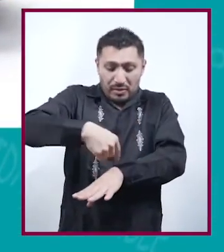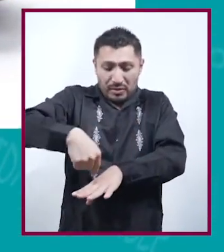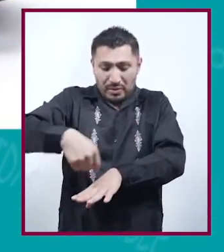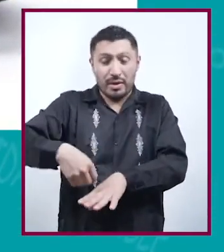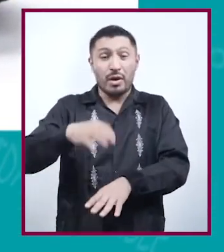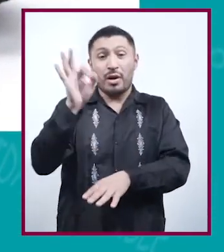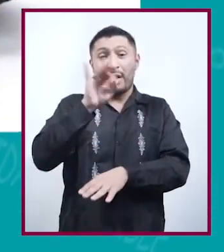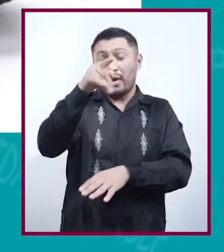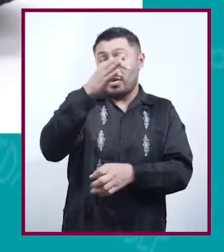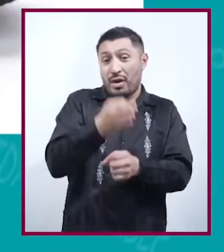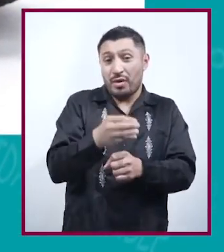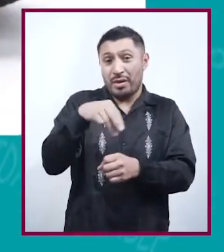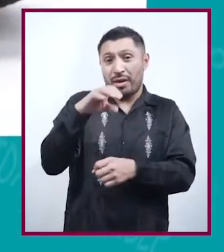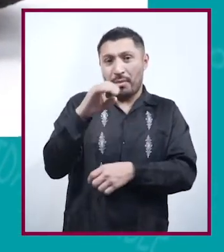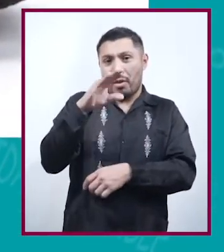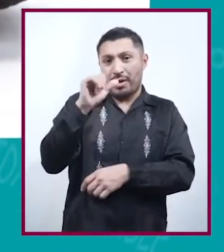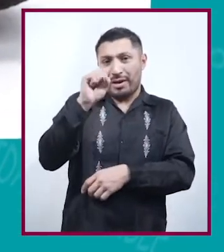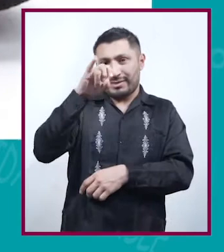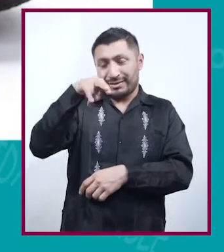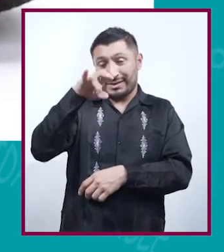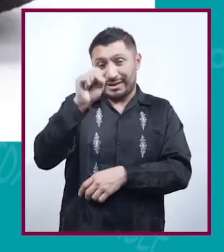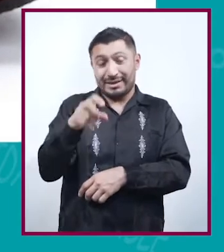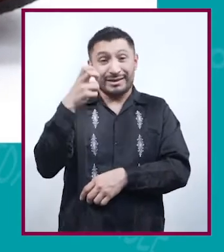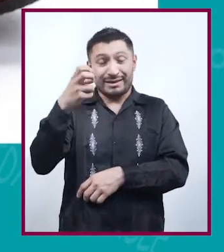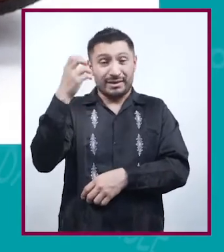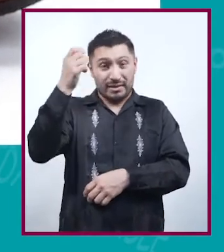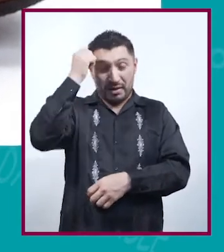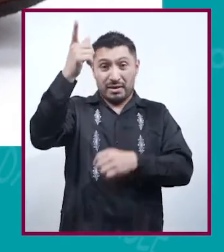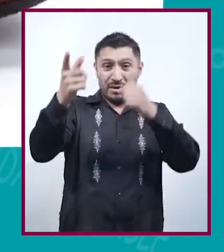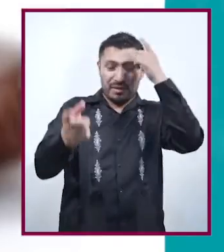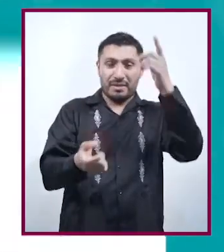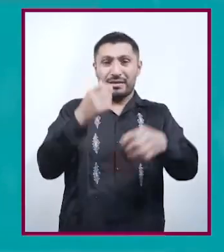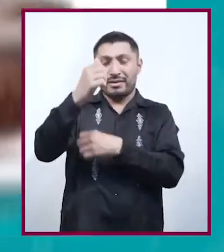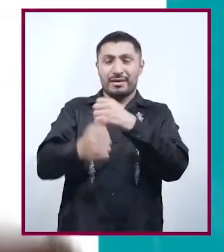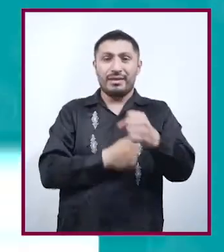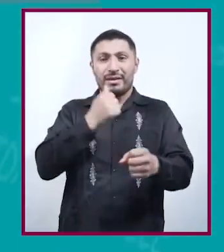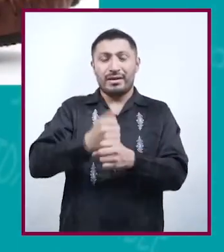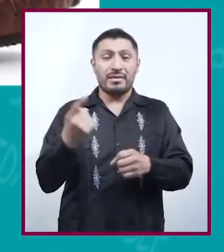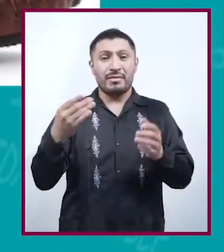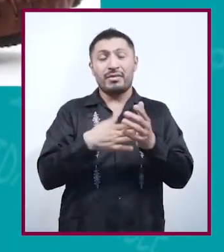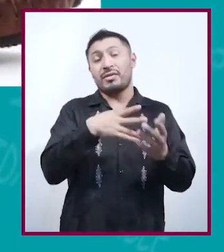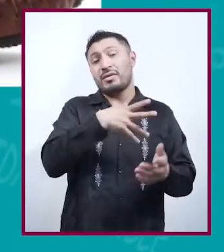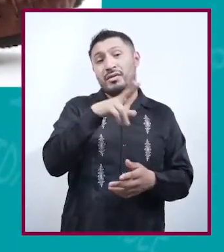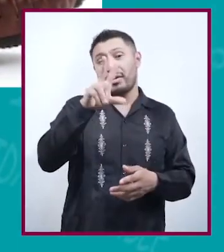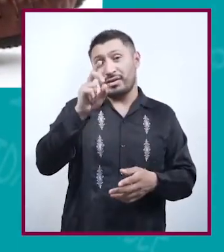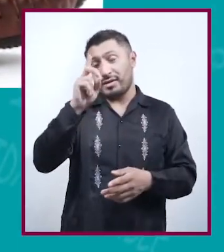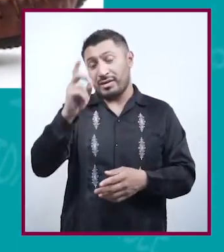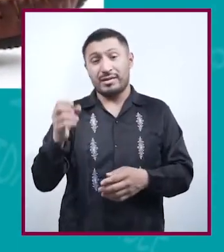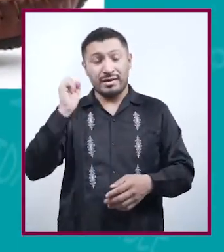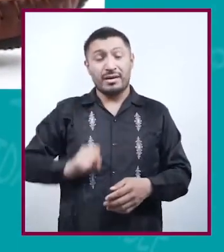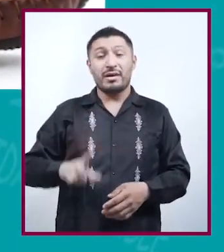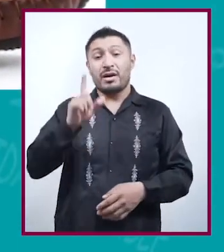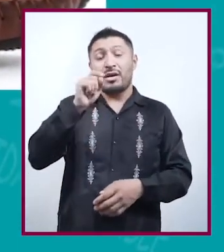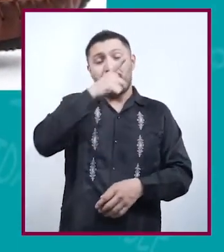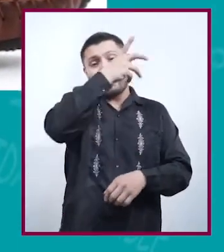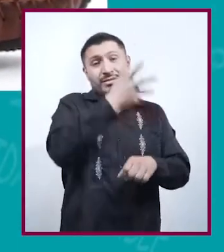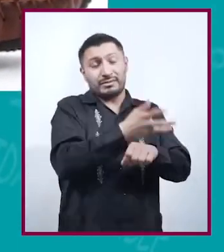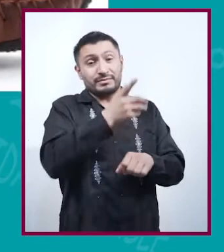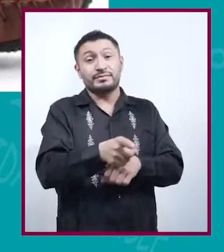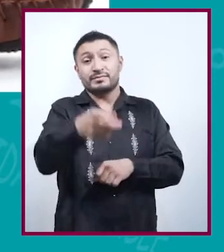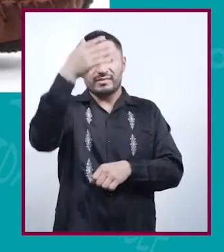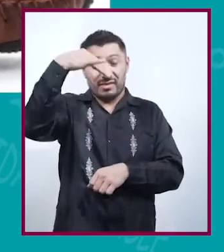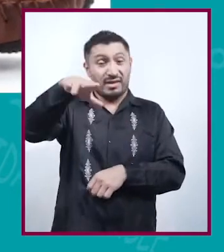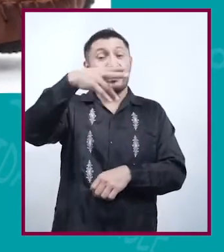acaso traes unos mocasines? Estos se inventaron en los años 30 del siglo XX en Estados Unidos. ¿Sabías que sus